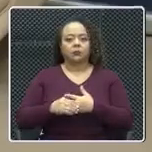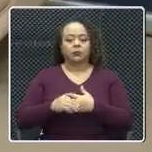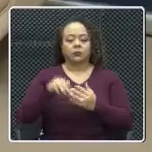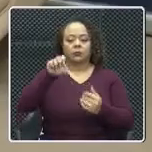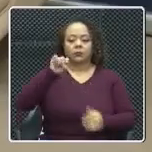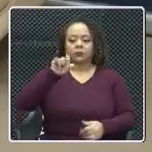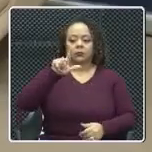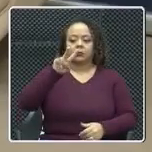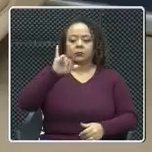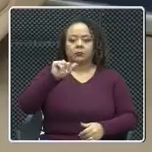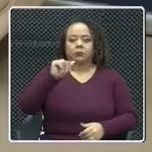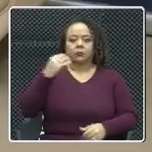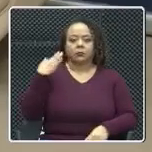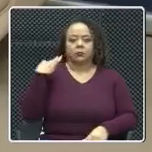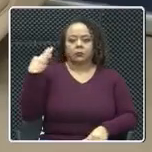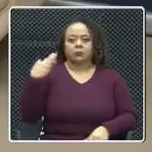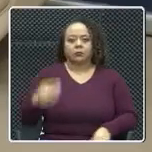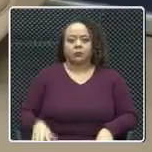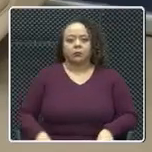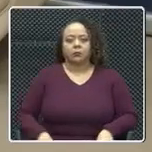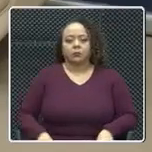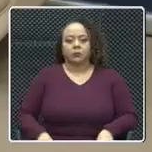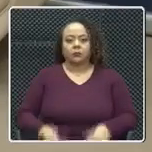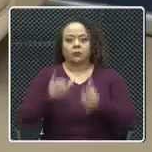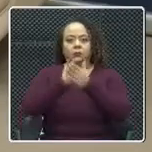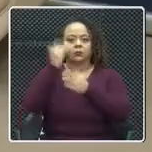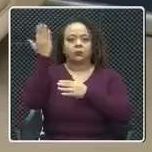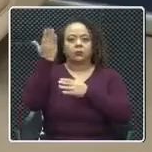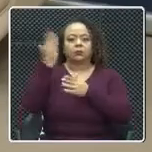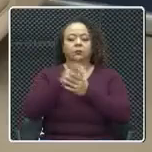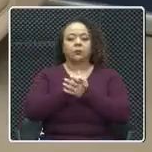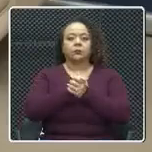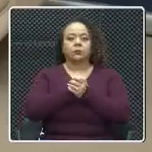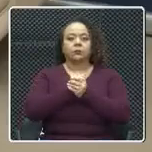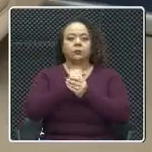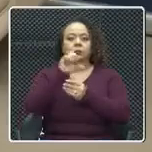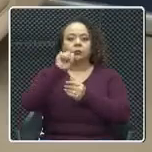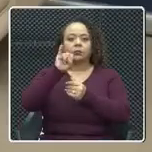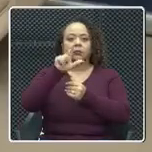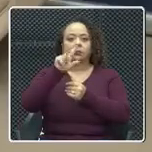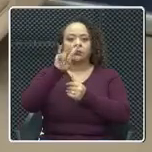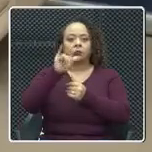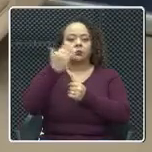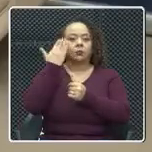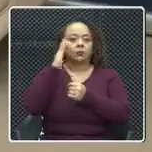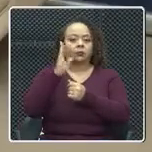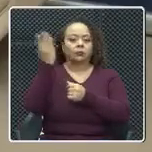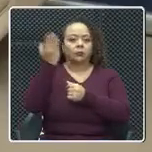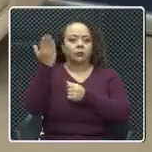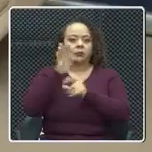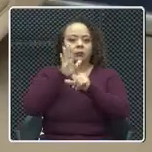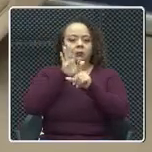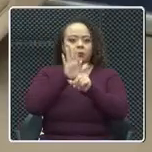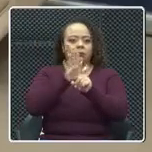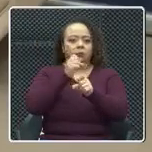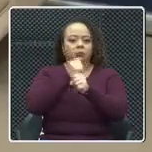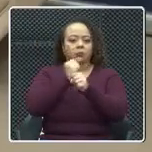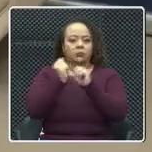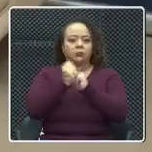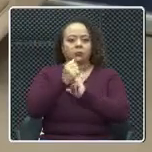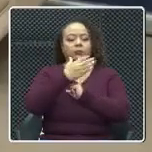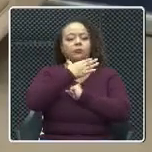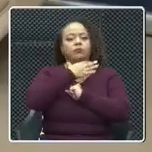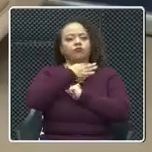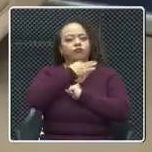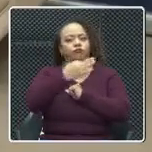Silvia nos dice, nos van a invitar a esta charla. Silvia, no sé a cuál charla, si es la de acoso laboral, con muchísimo gusto la